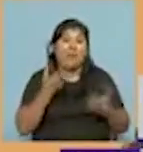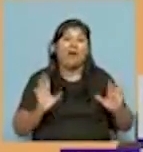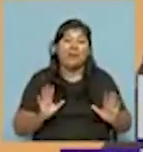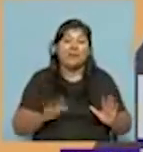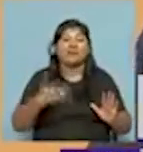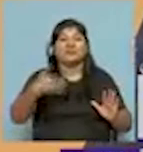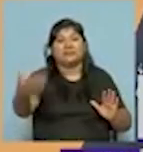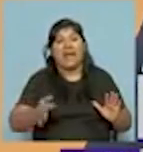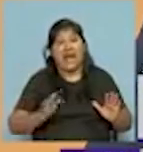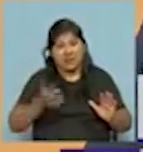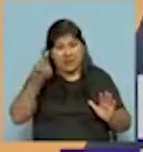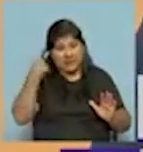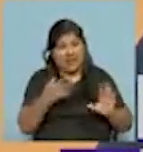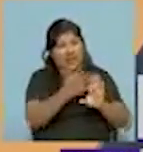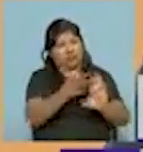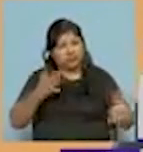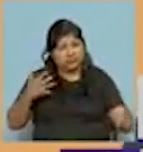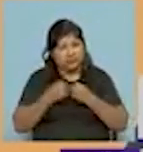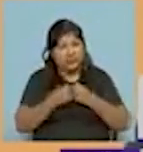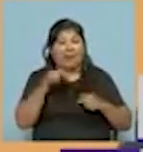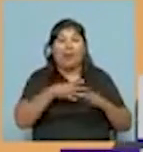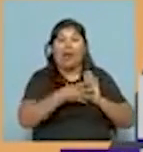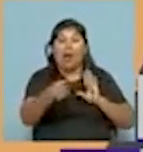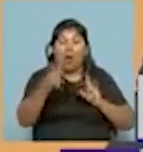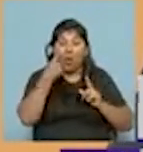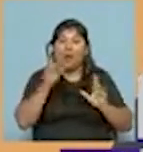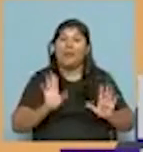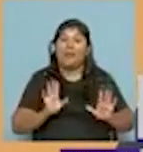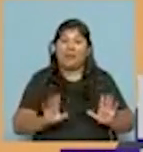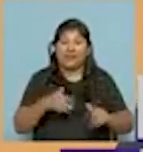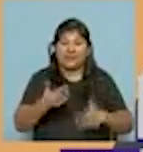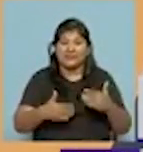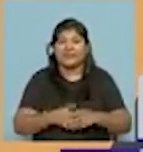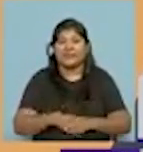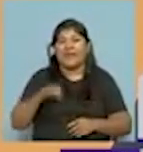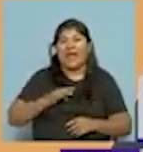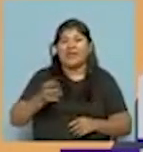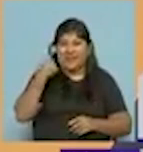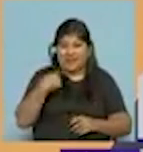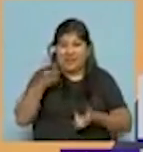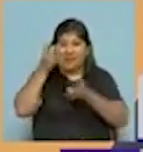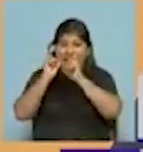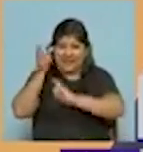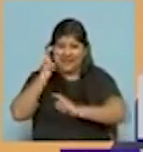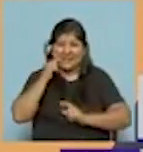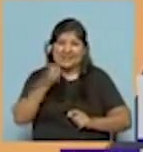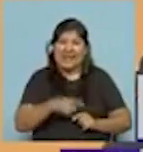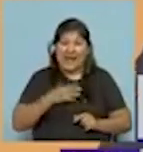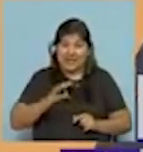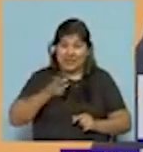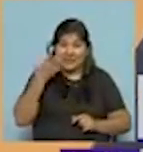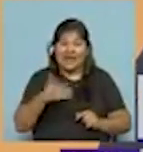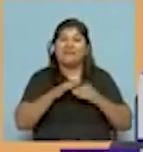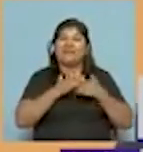sí y si por suerte el año pasado ya éste fue para mi experiencia digamos en el parque ha sido muy tranquilo ya el sistema